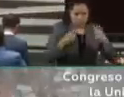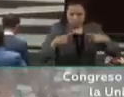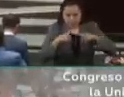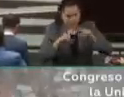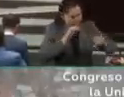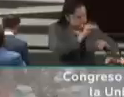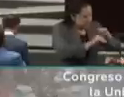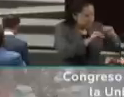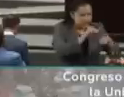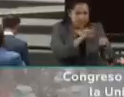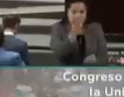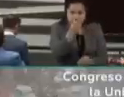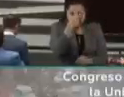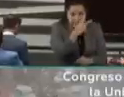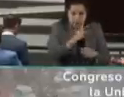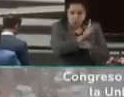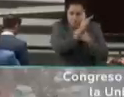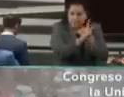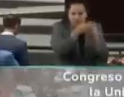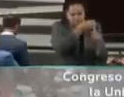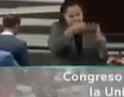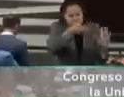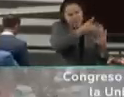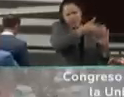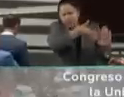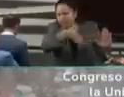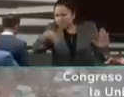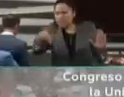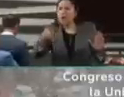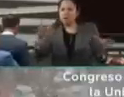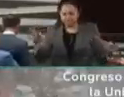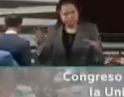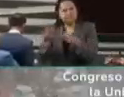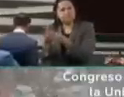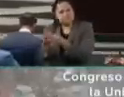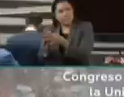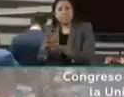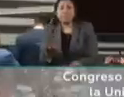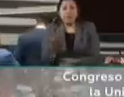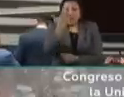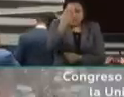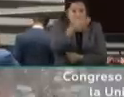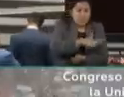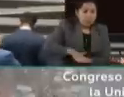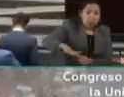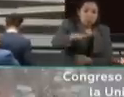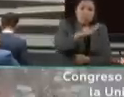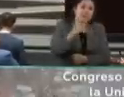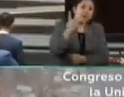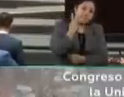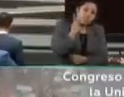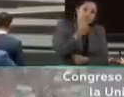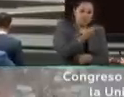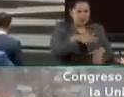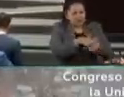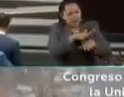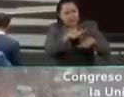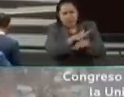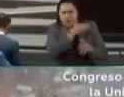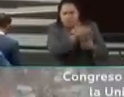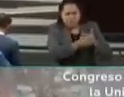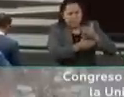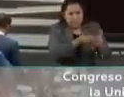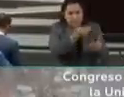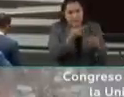esta gran nación. Esta reconfiguración de la política y de la vida pública inició con el liderazgo del presidente de la